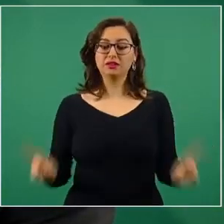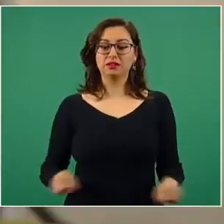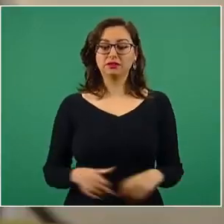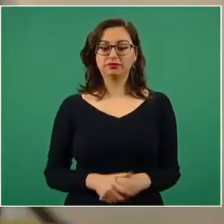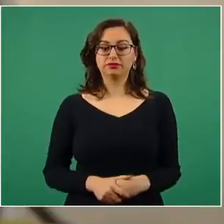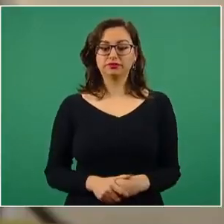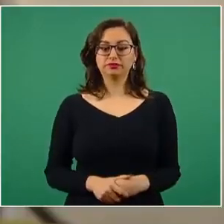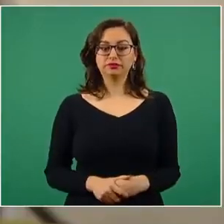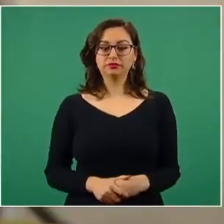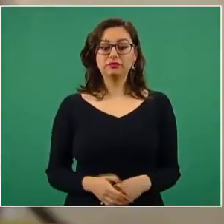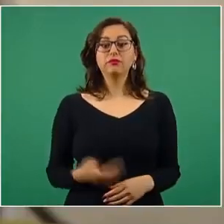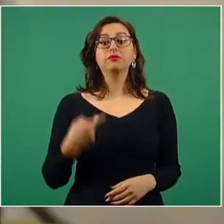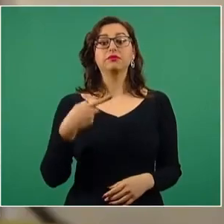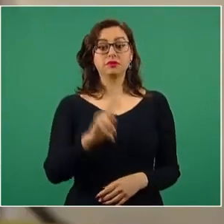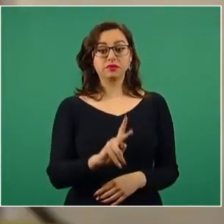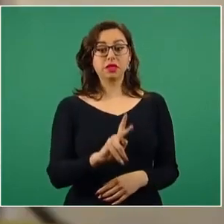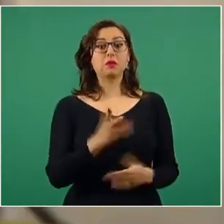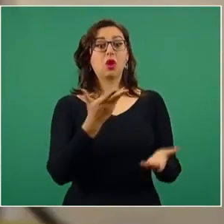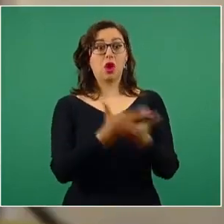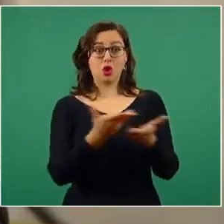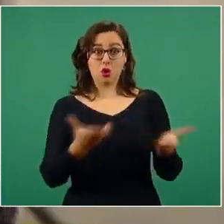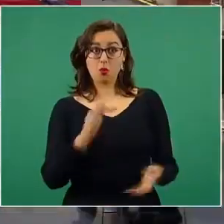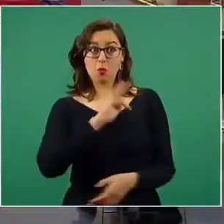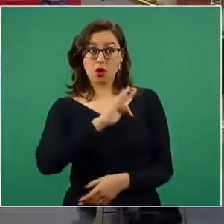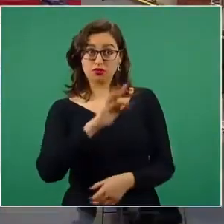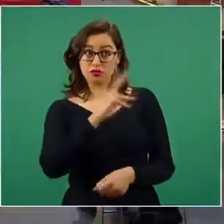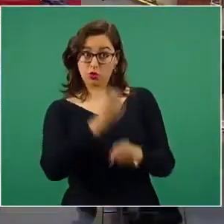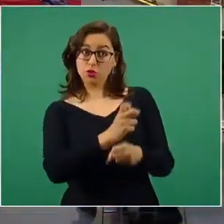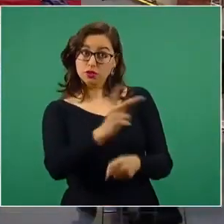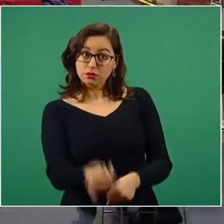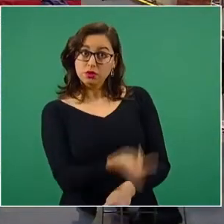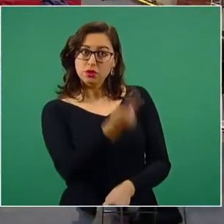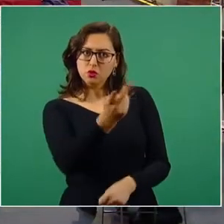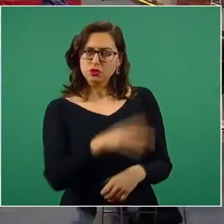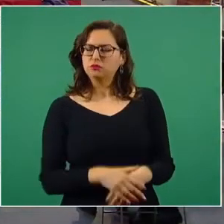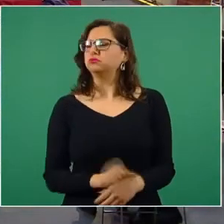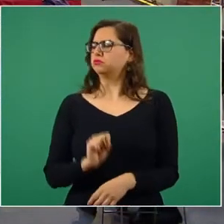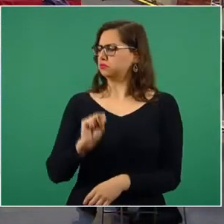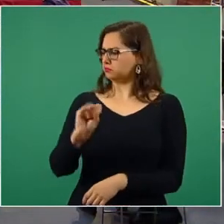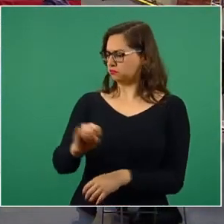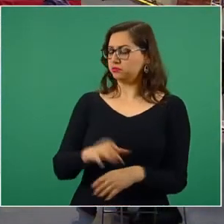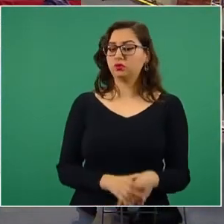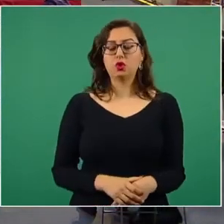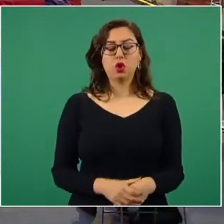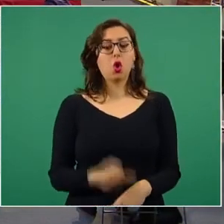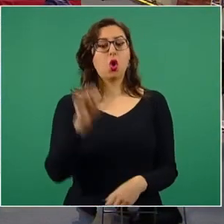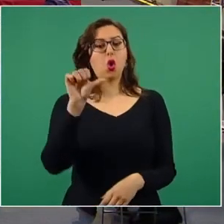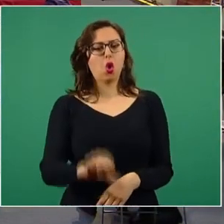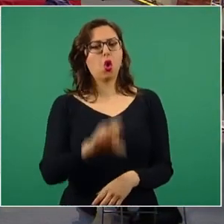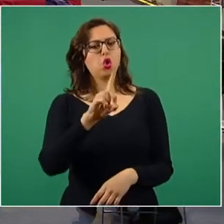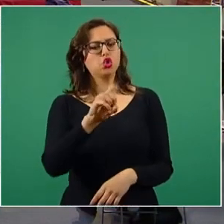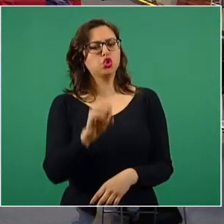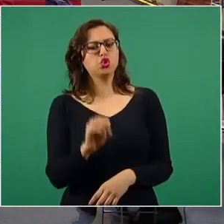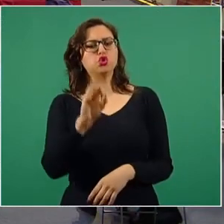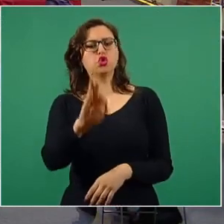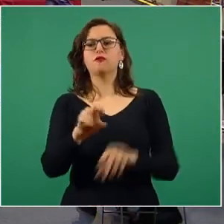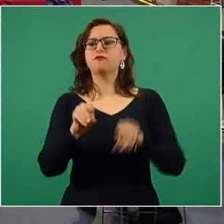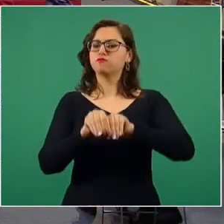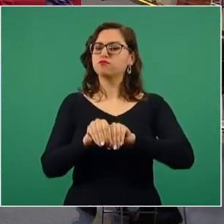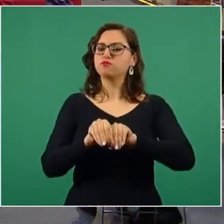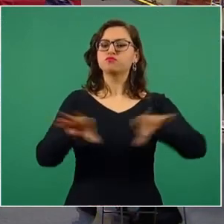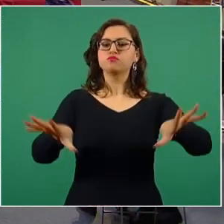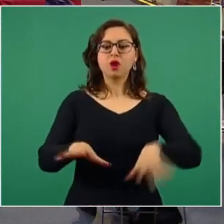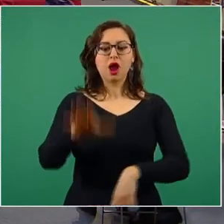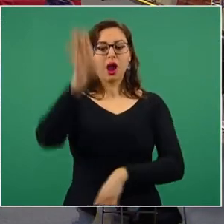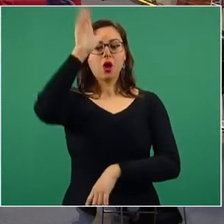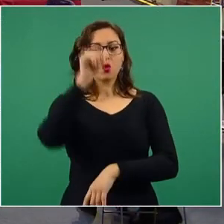este sexenio le puedo hacer mi siguiente pregunta. Sí, adelante. También hoy en el Diario Oficial de la Federación se da a conocer un acuerdo